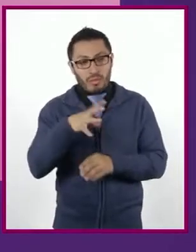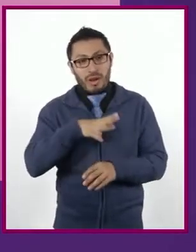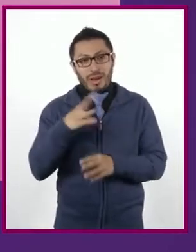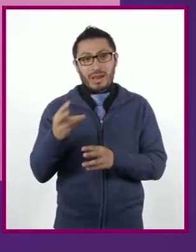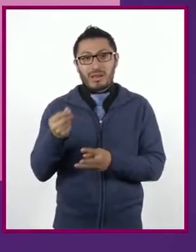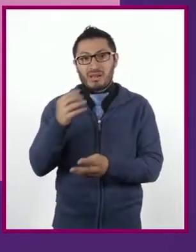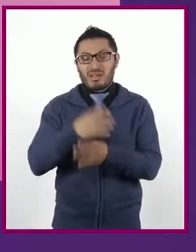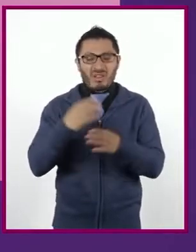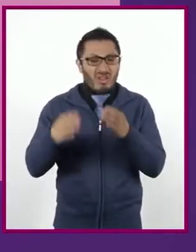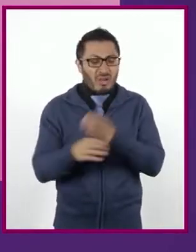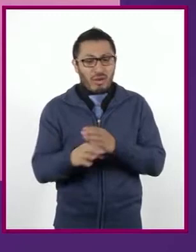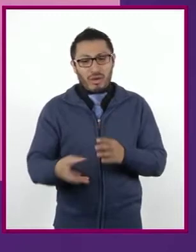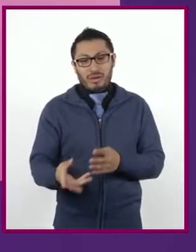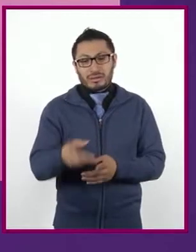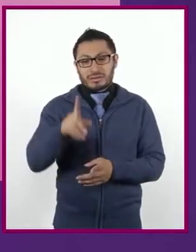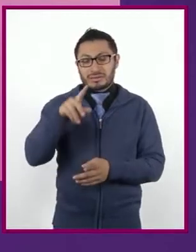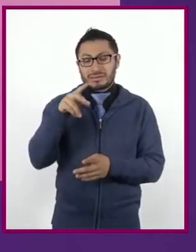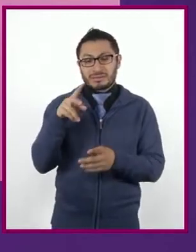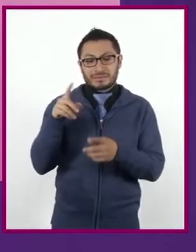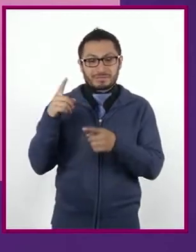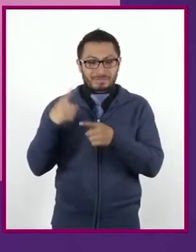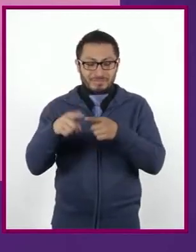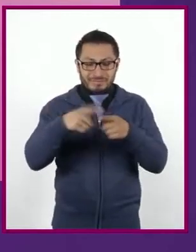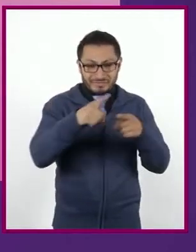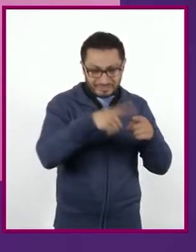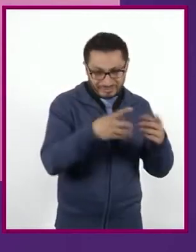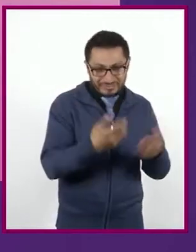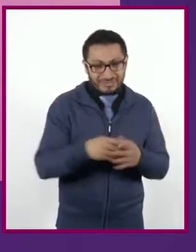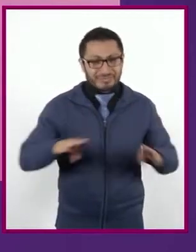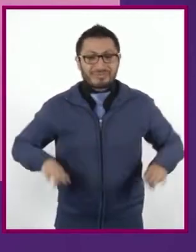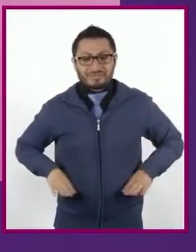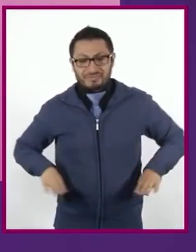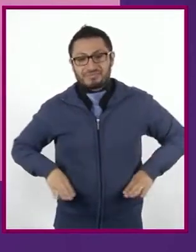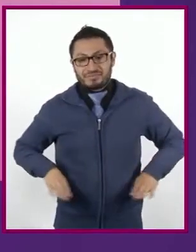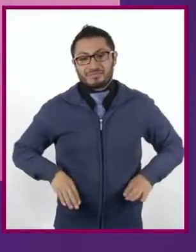facilidad tienen menor viscosidad que los líquidos espesos.